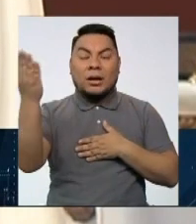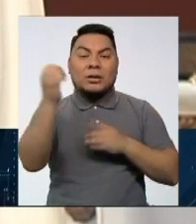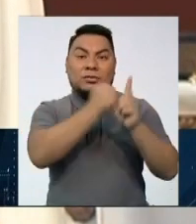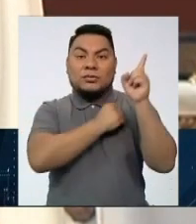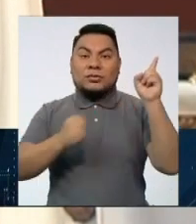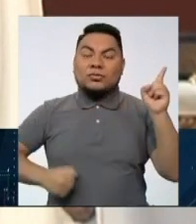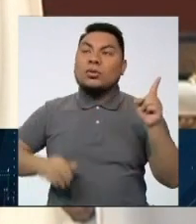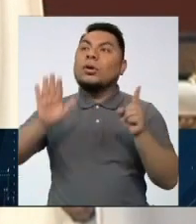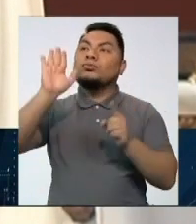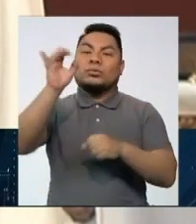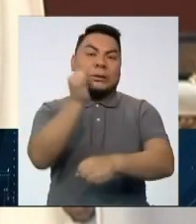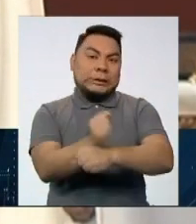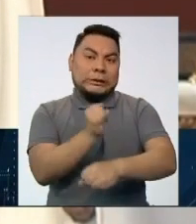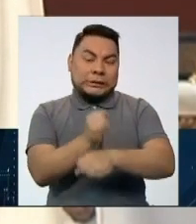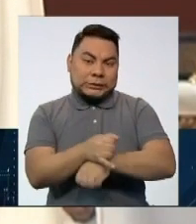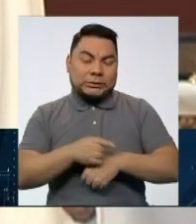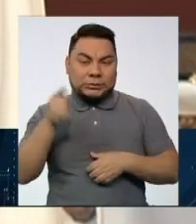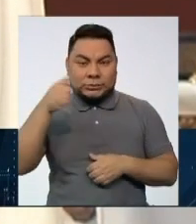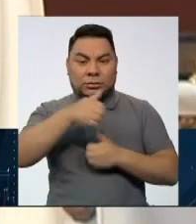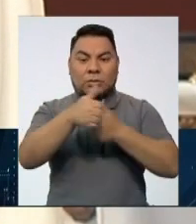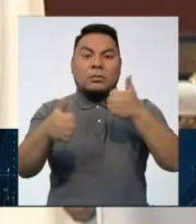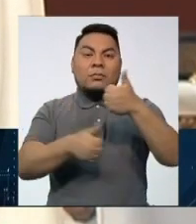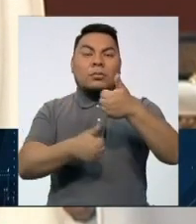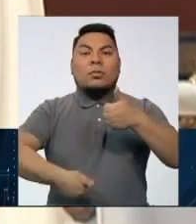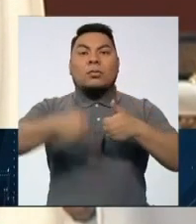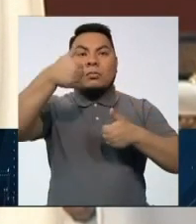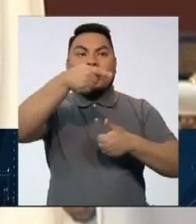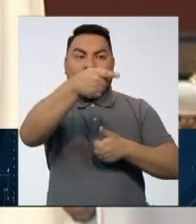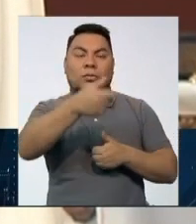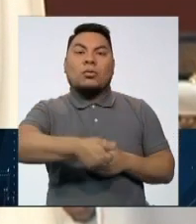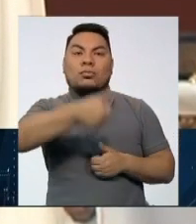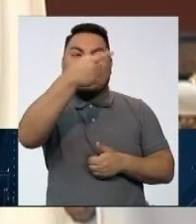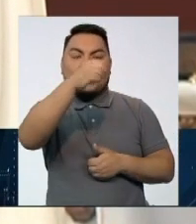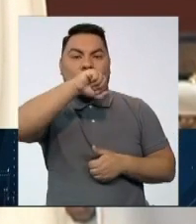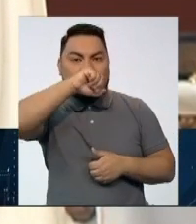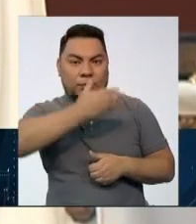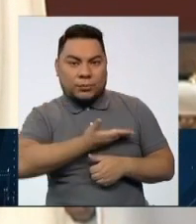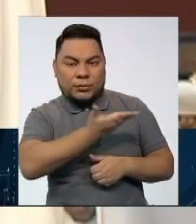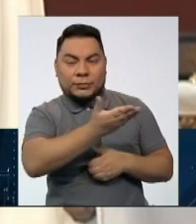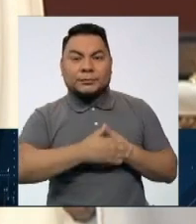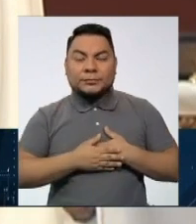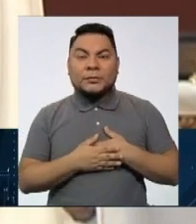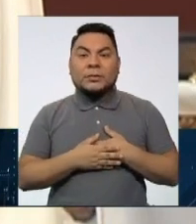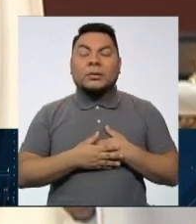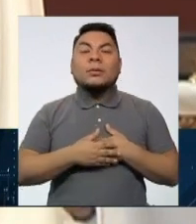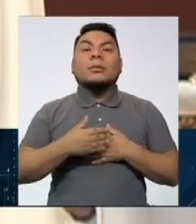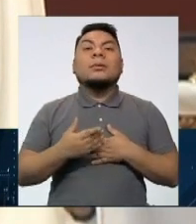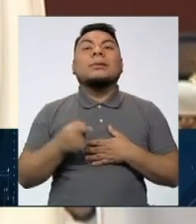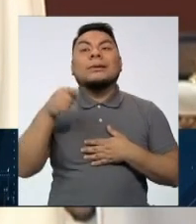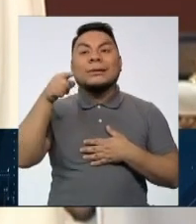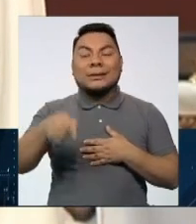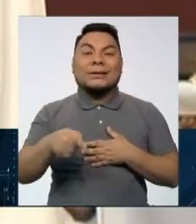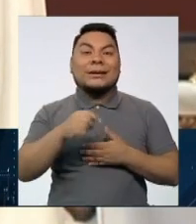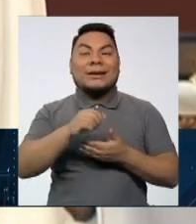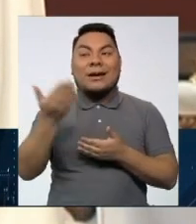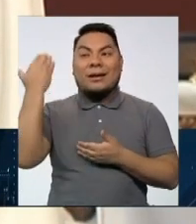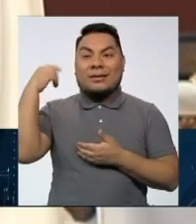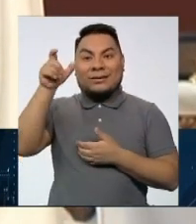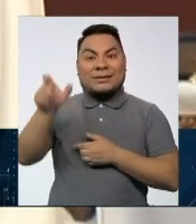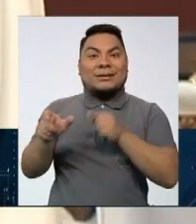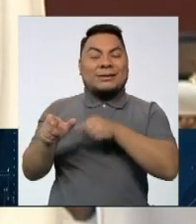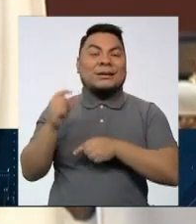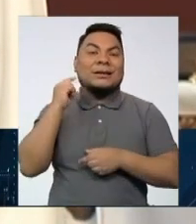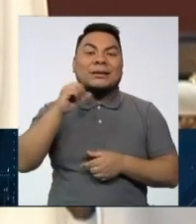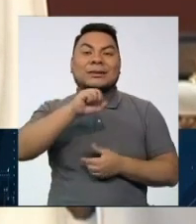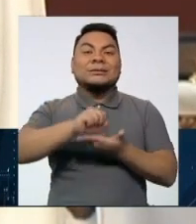Iglesia, bajo la autoridad del sumo pontífice. Para llegar Ignacio a esta convicción y